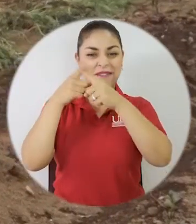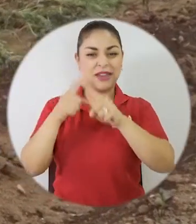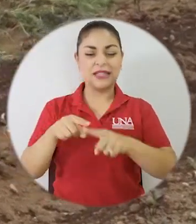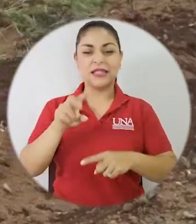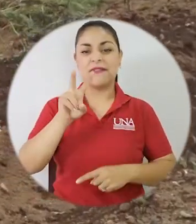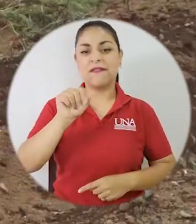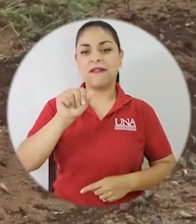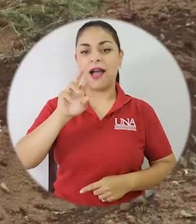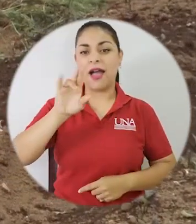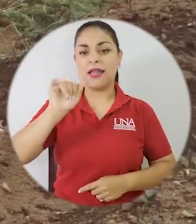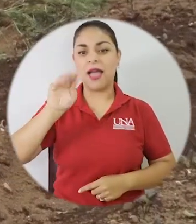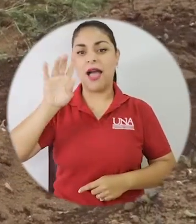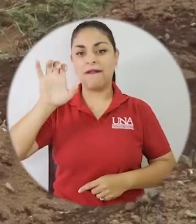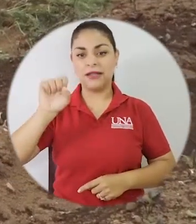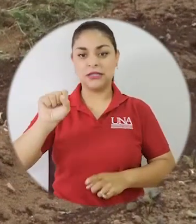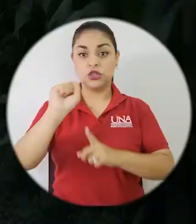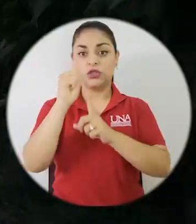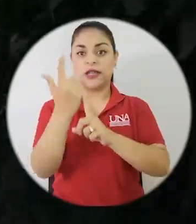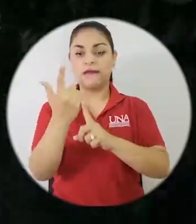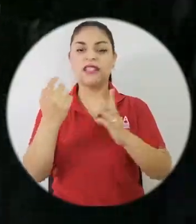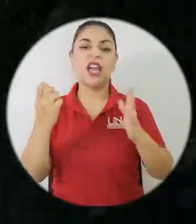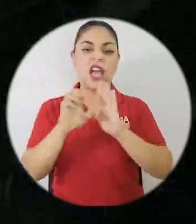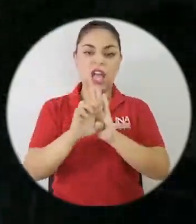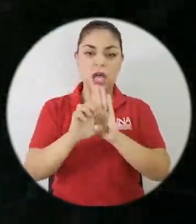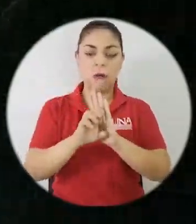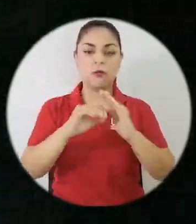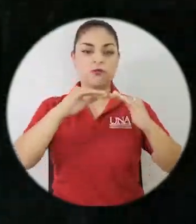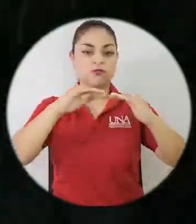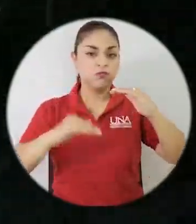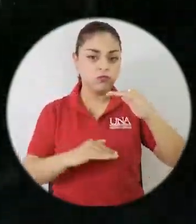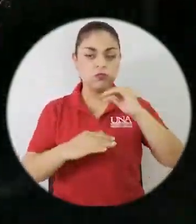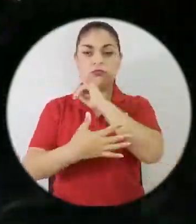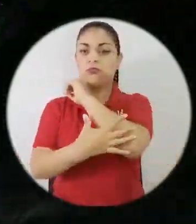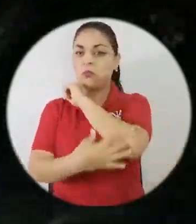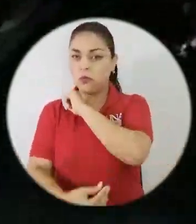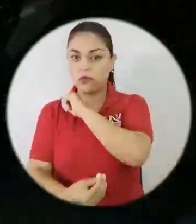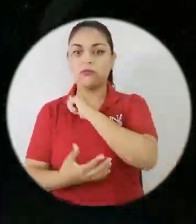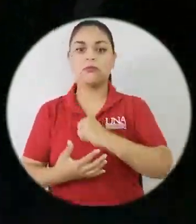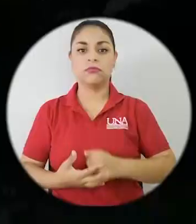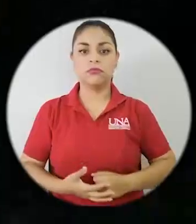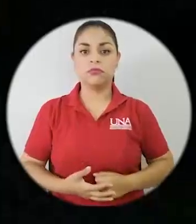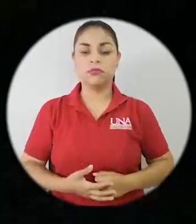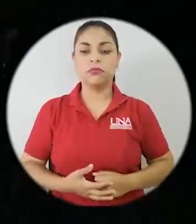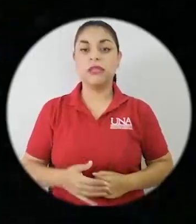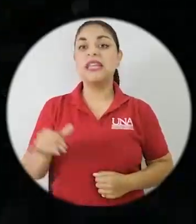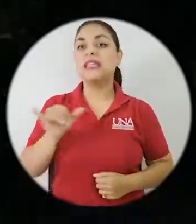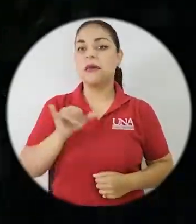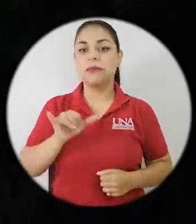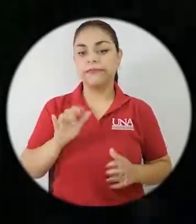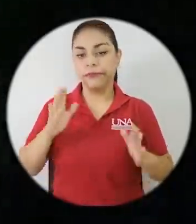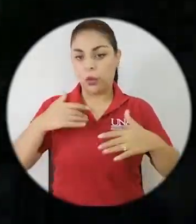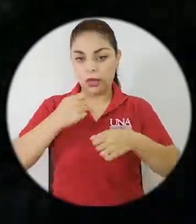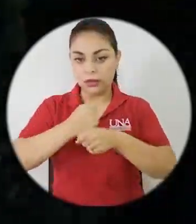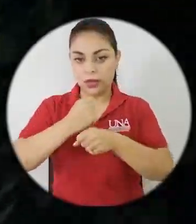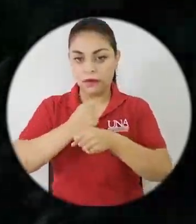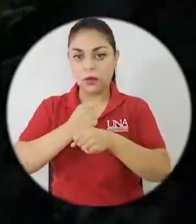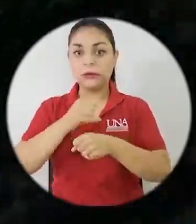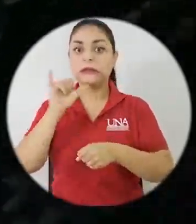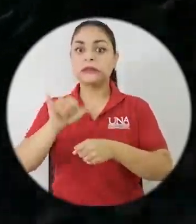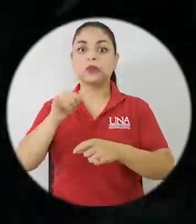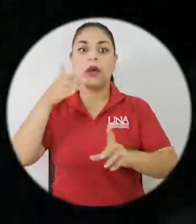variables sociales como la desigualdad y la pobreza, ni que hablar del tema de desempleo, que